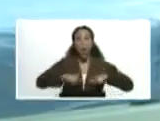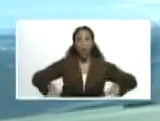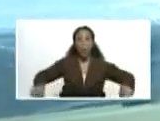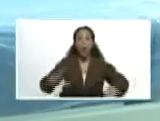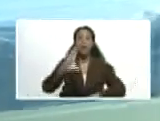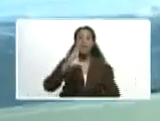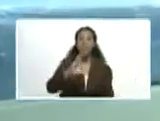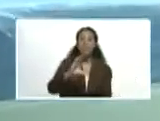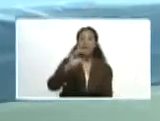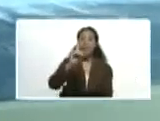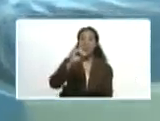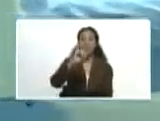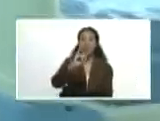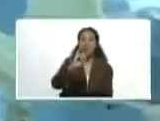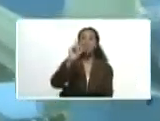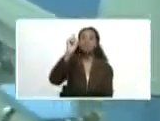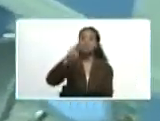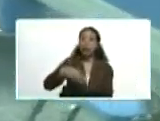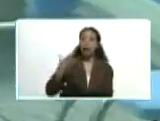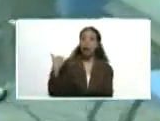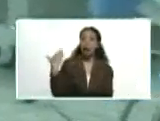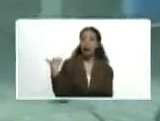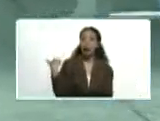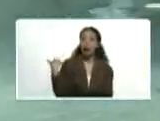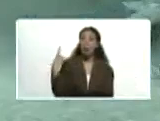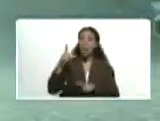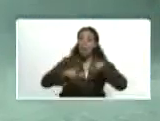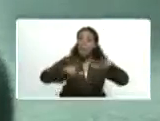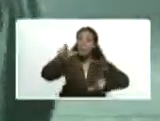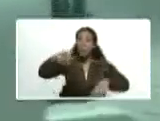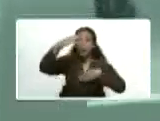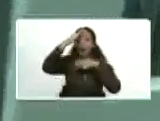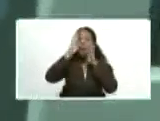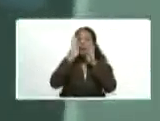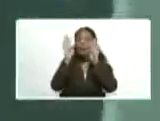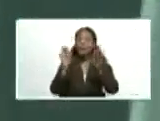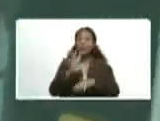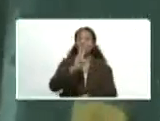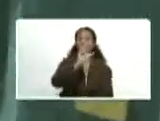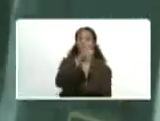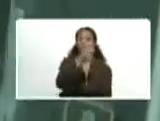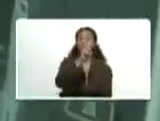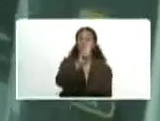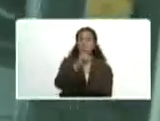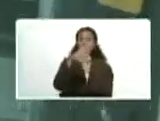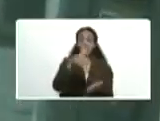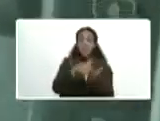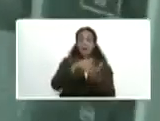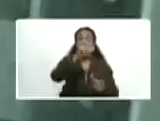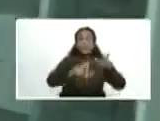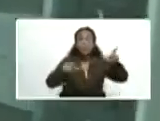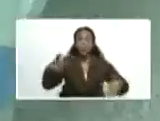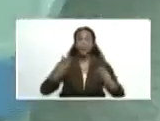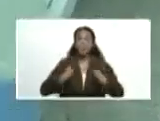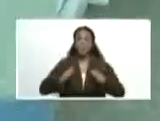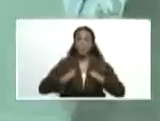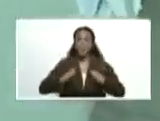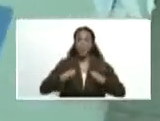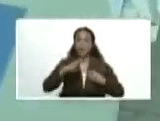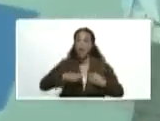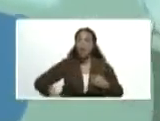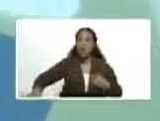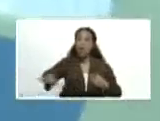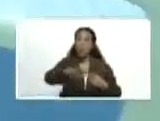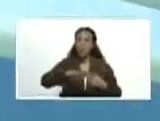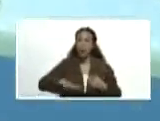CDI que realmente va a atender a una población de 12.000 habitantes aproximadamente. Pero yo quiero que el doctor